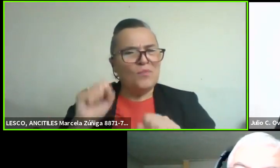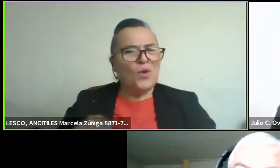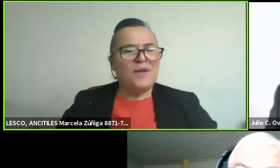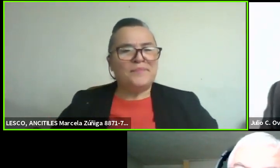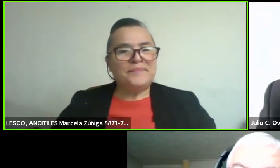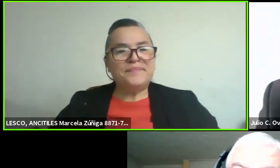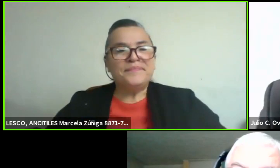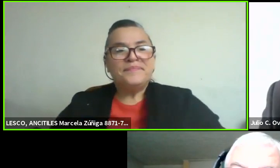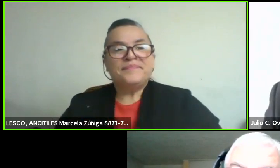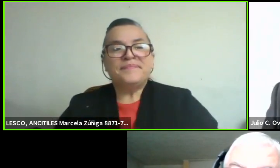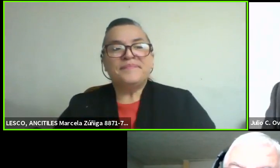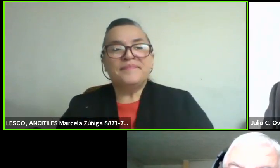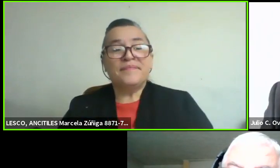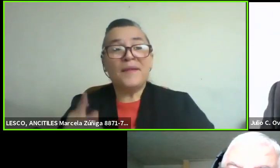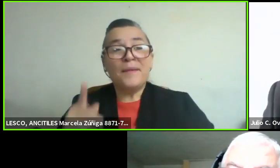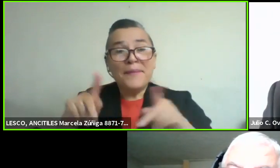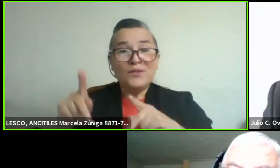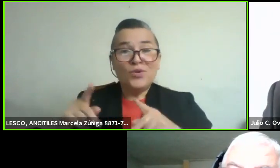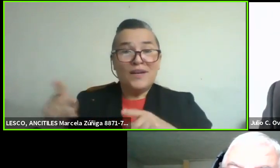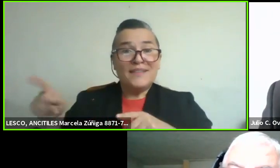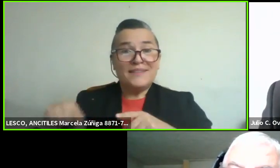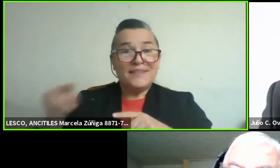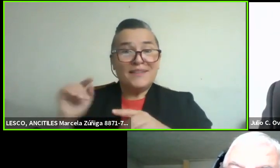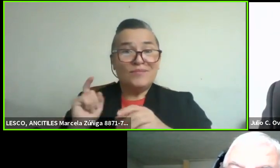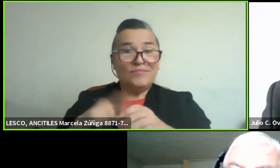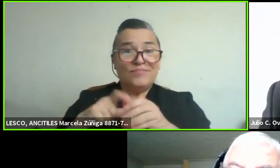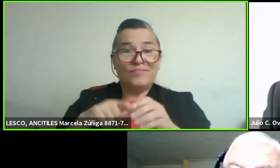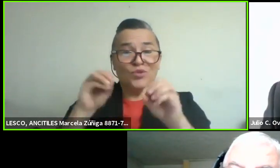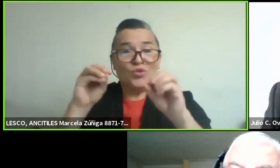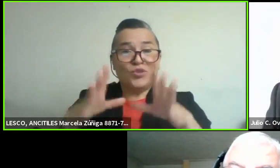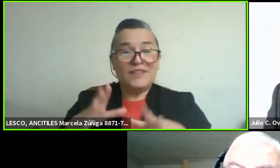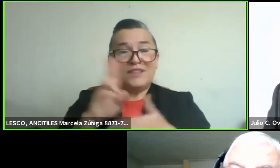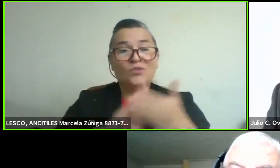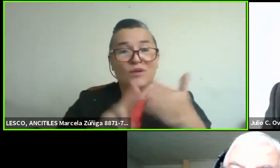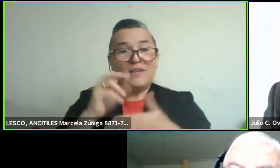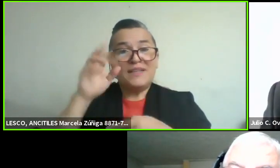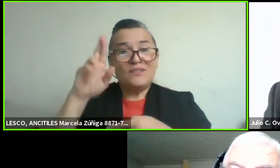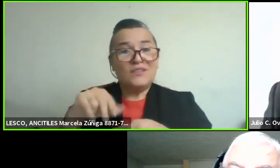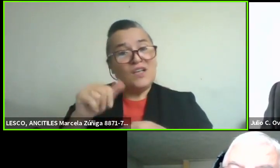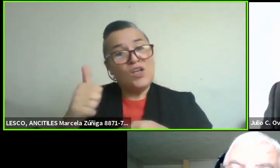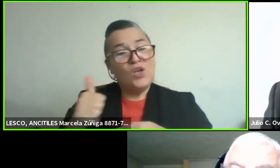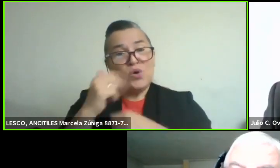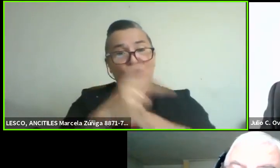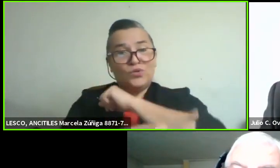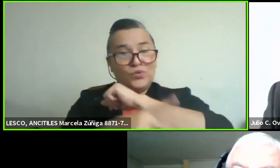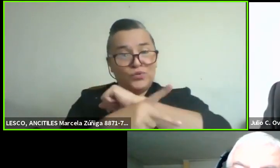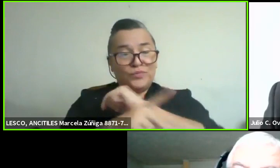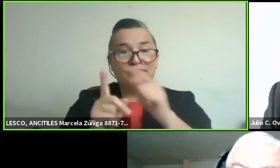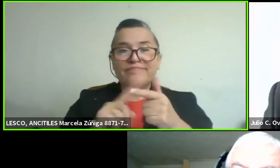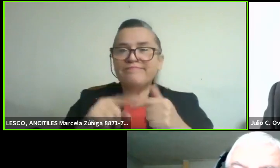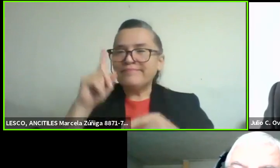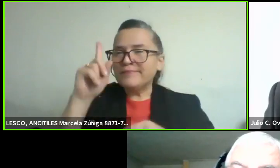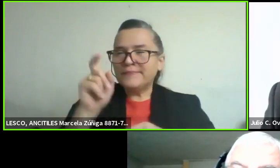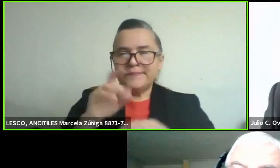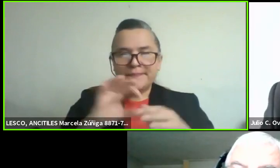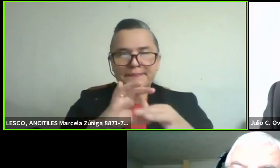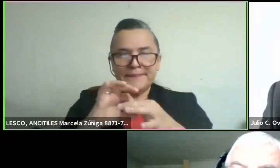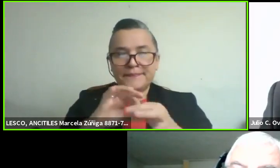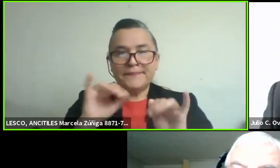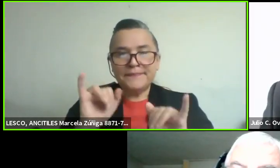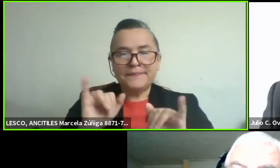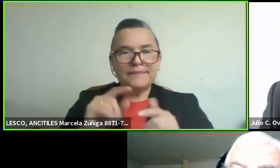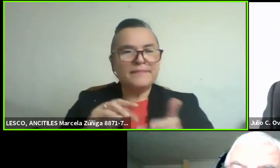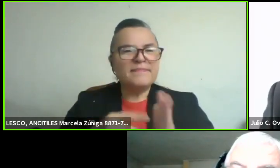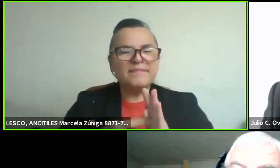muchas de las personas que nos acompañan son docentes de la universidad de costa rica y otros países y esta pregunta está relacionada con eso dicen